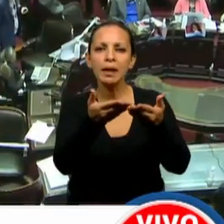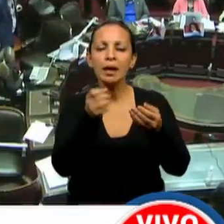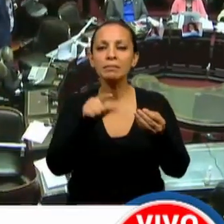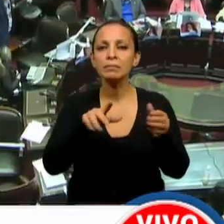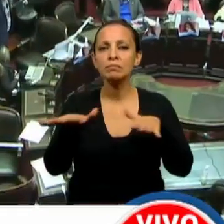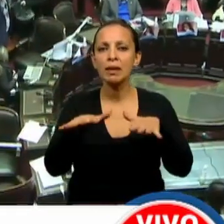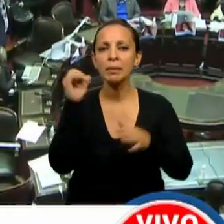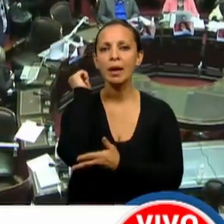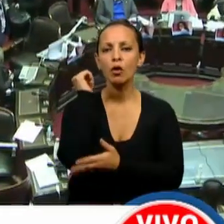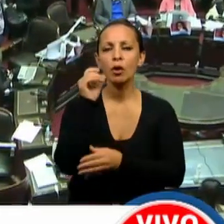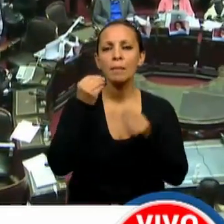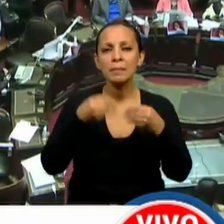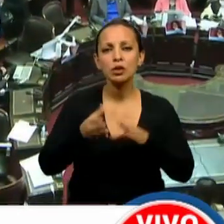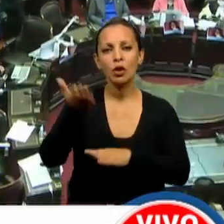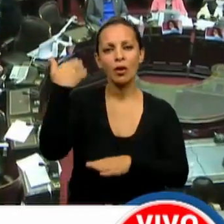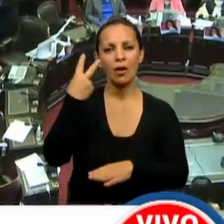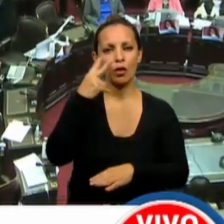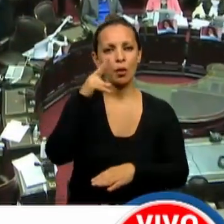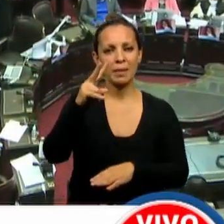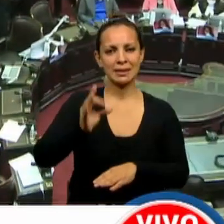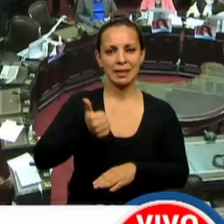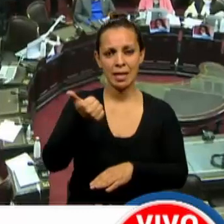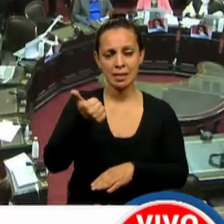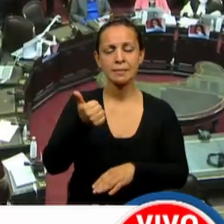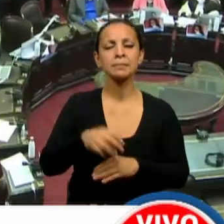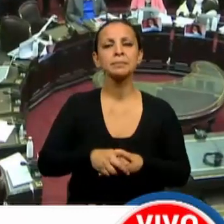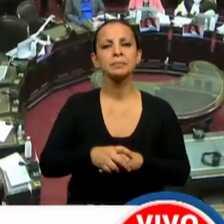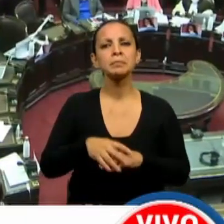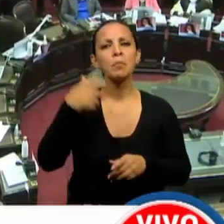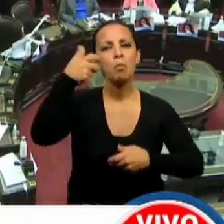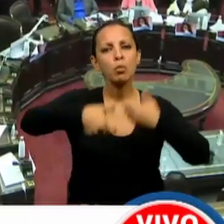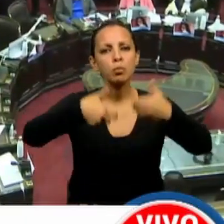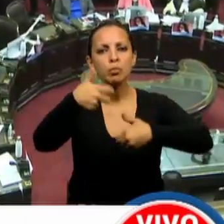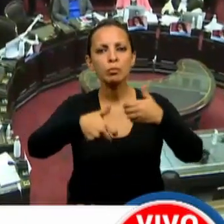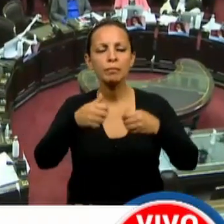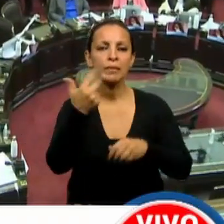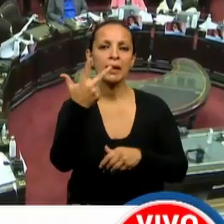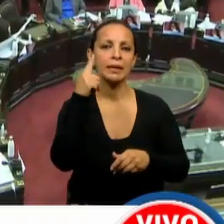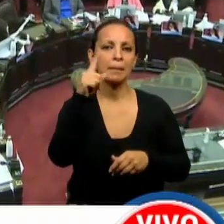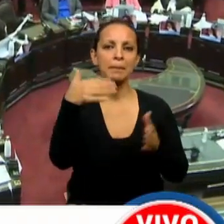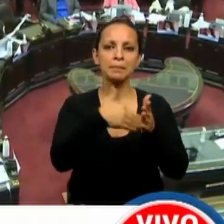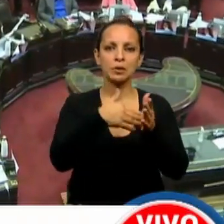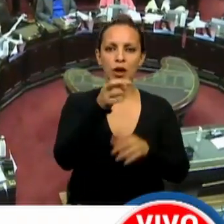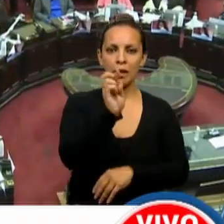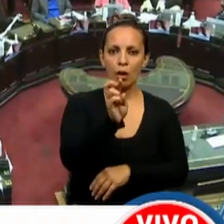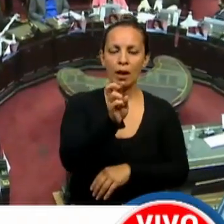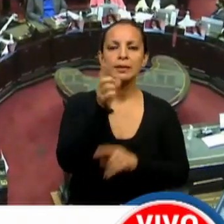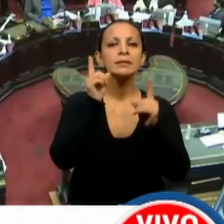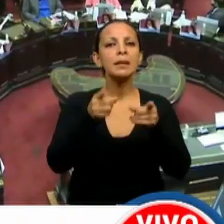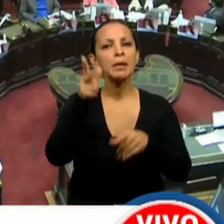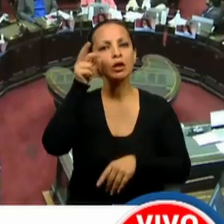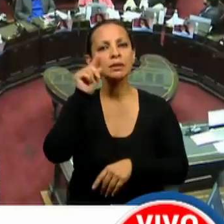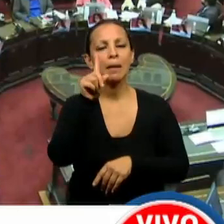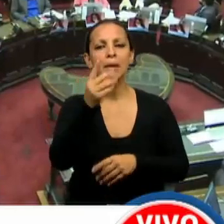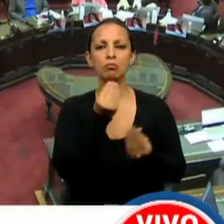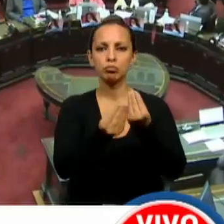del año 2006 ha generado importantes inversiones en la Argentina por 3.000 millones de dólares, también 80.000